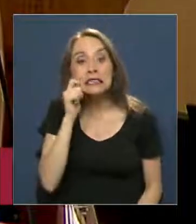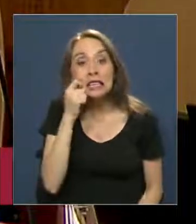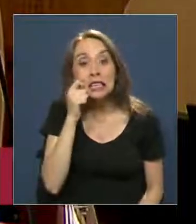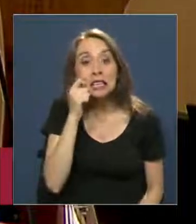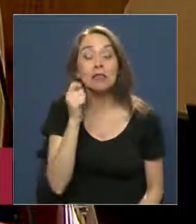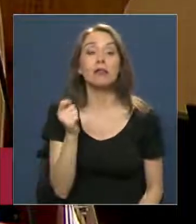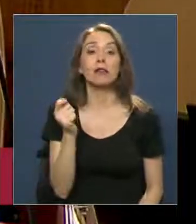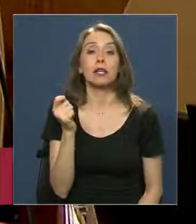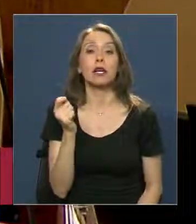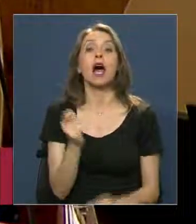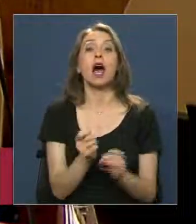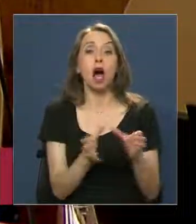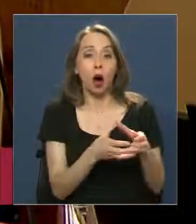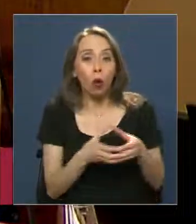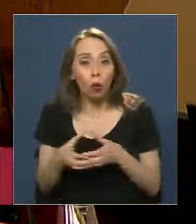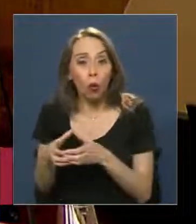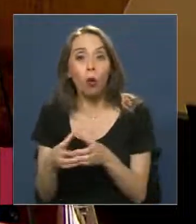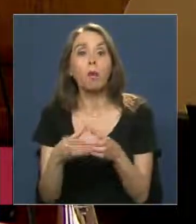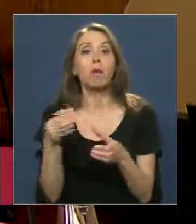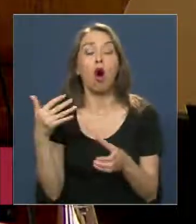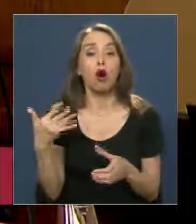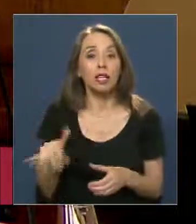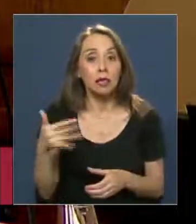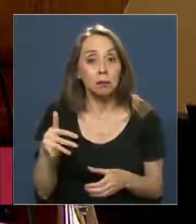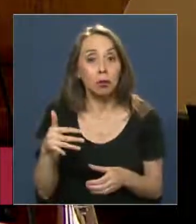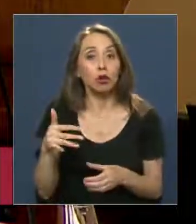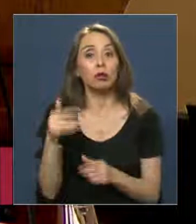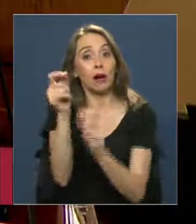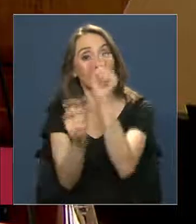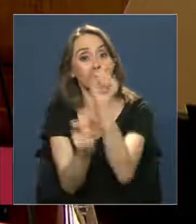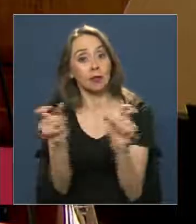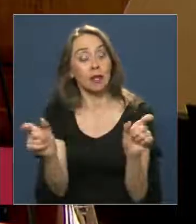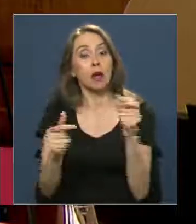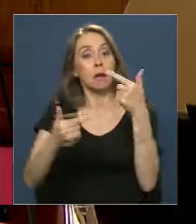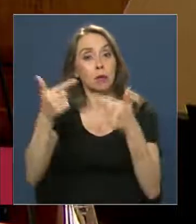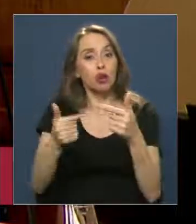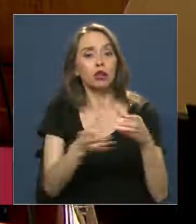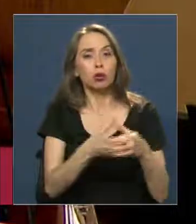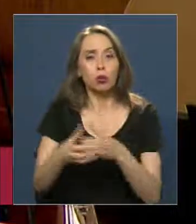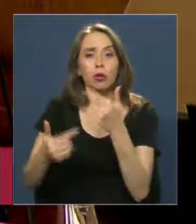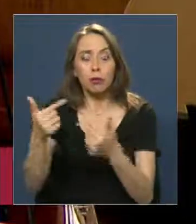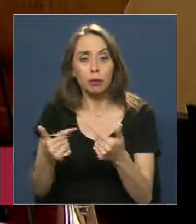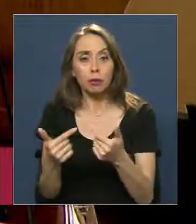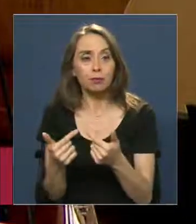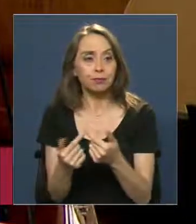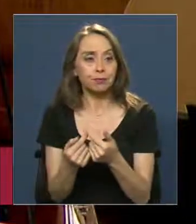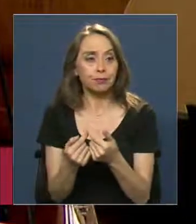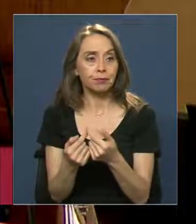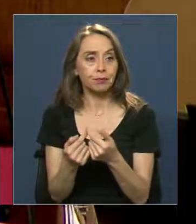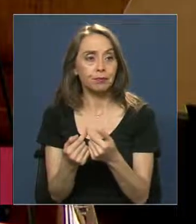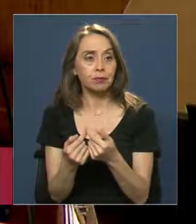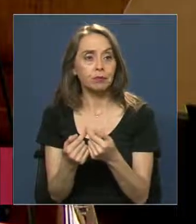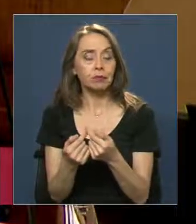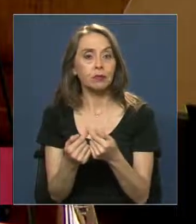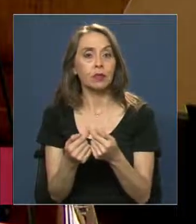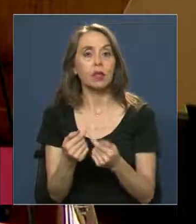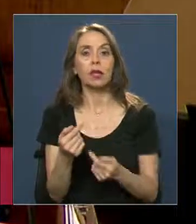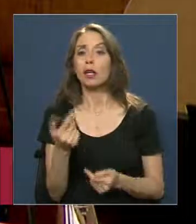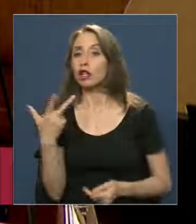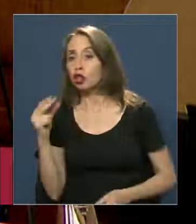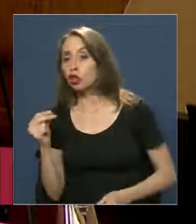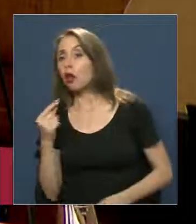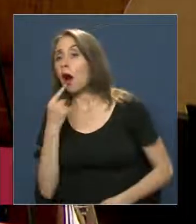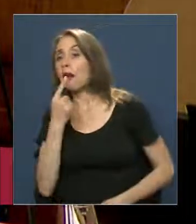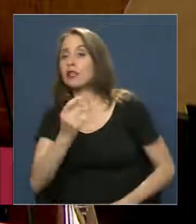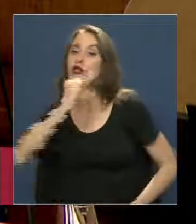de parte de grupos importantes del mundo político en nuestro país, un reconocimiento expreso de